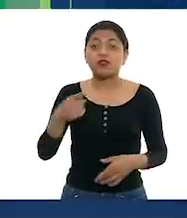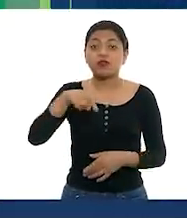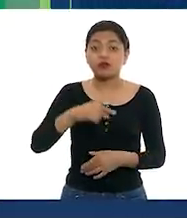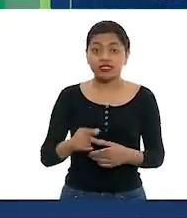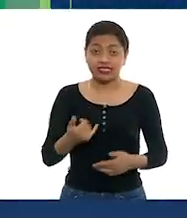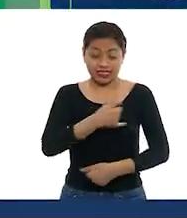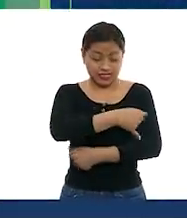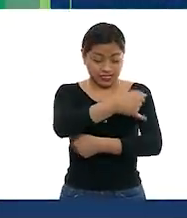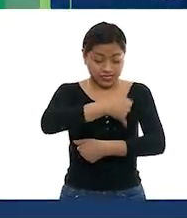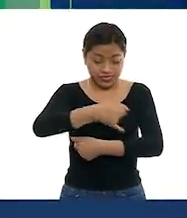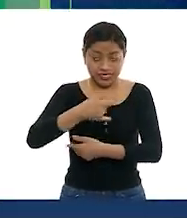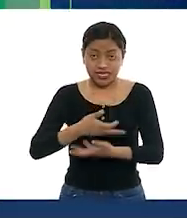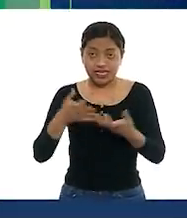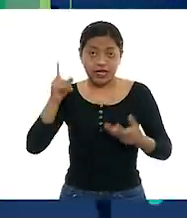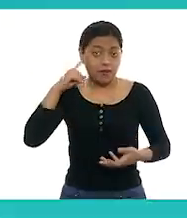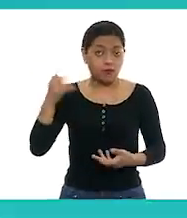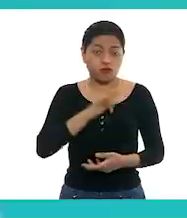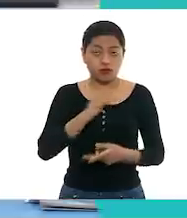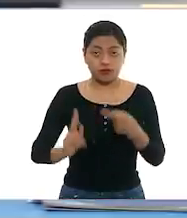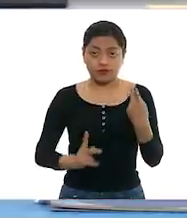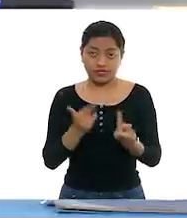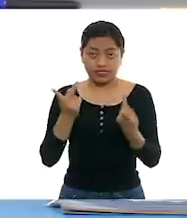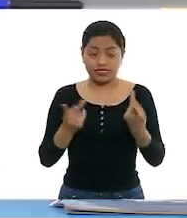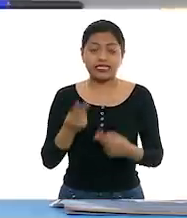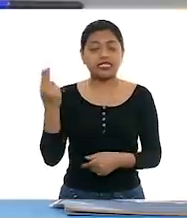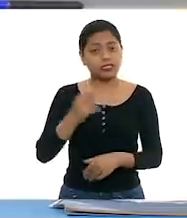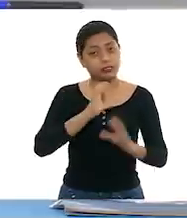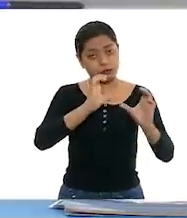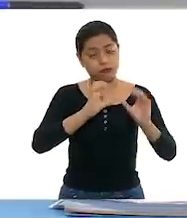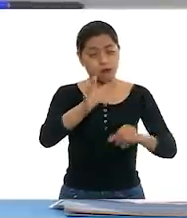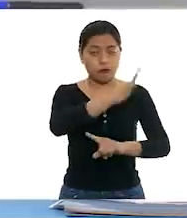la tierra para producir nuestros alimentos.